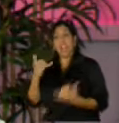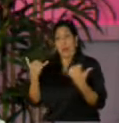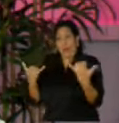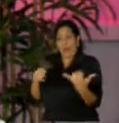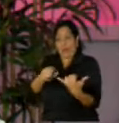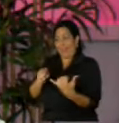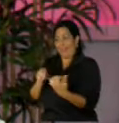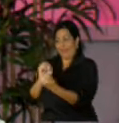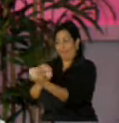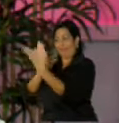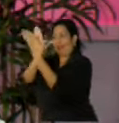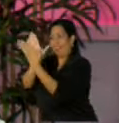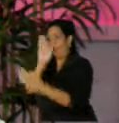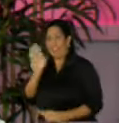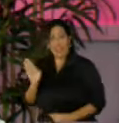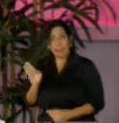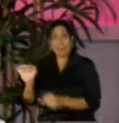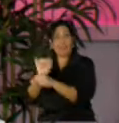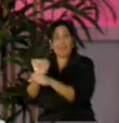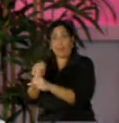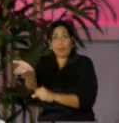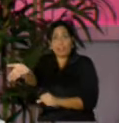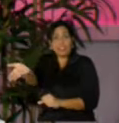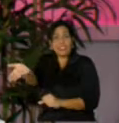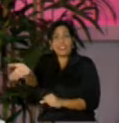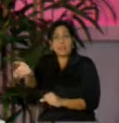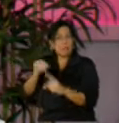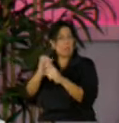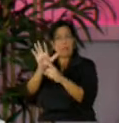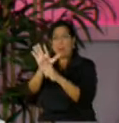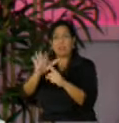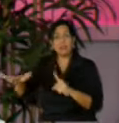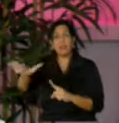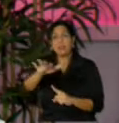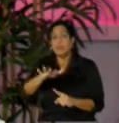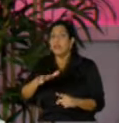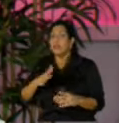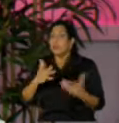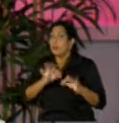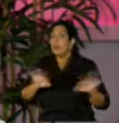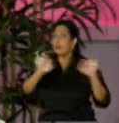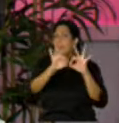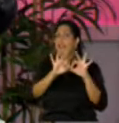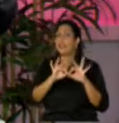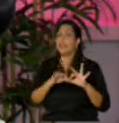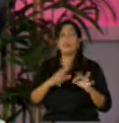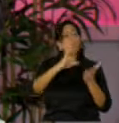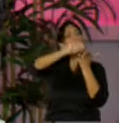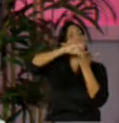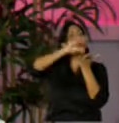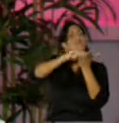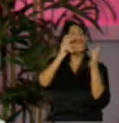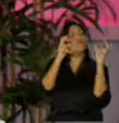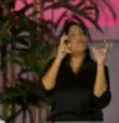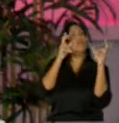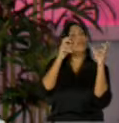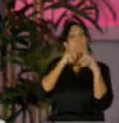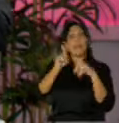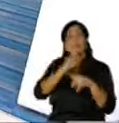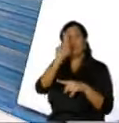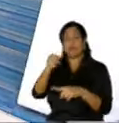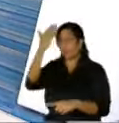directa, porque sabemos que lo teórico es muy importante, ¿verdad?, pero la práctica ejecuta una